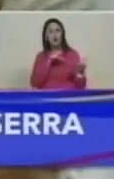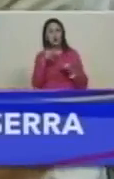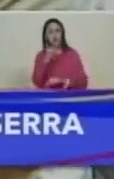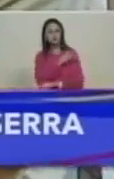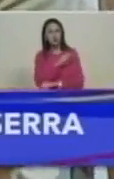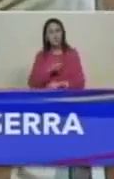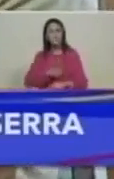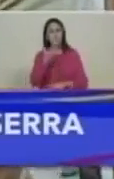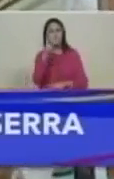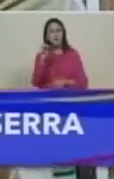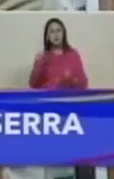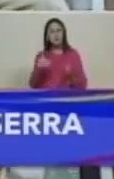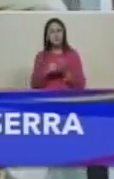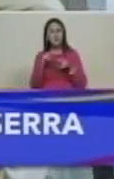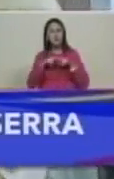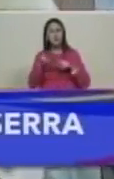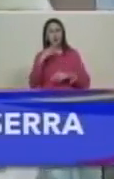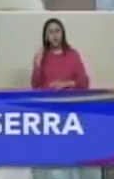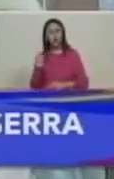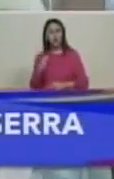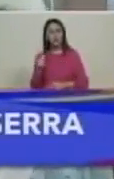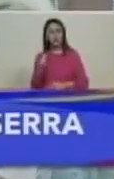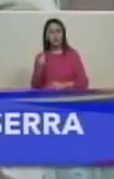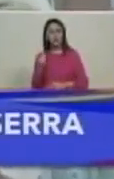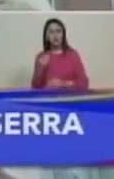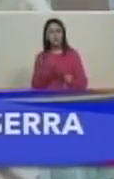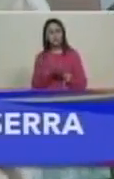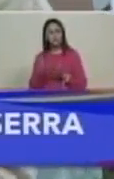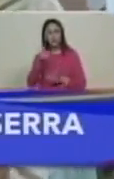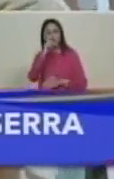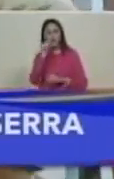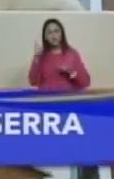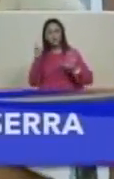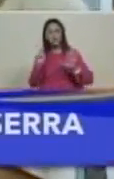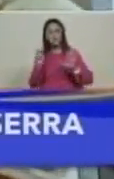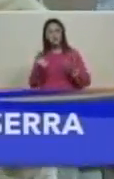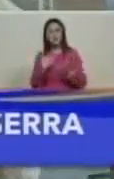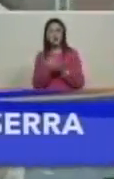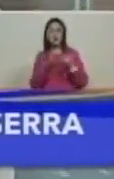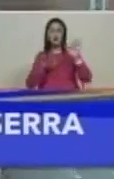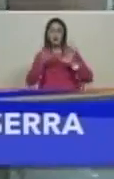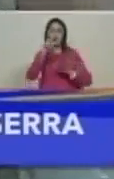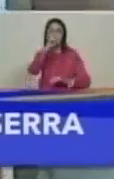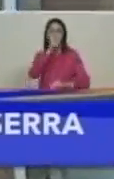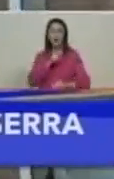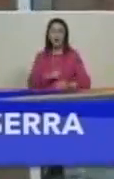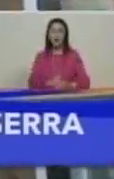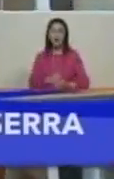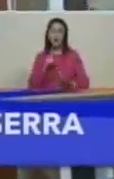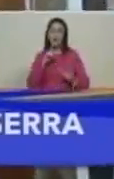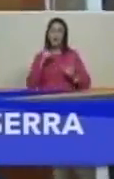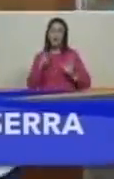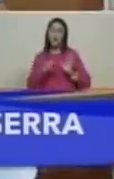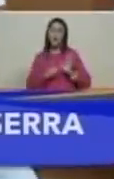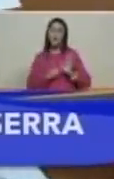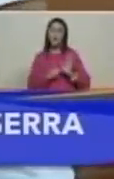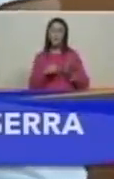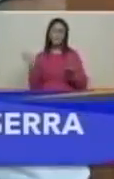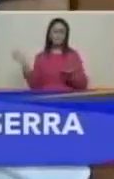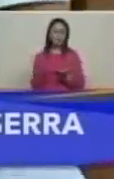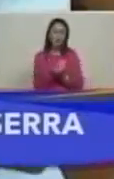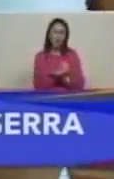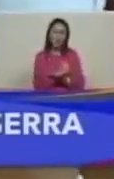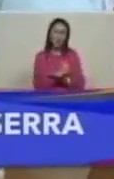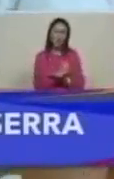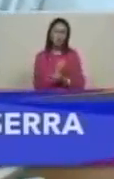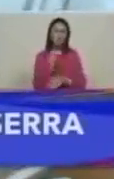de 20.000 niños y adolescentes entre las edades de 6 meses y 15 años, cumpliendo con la erradicación de